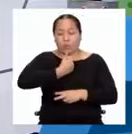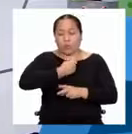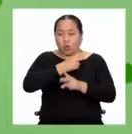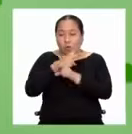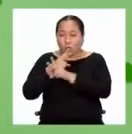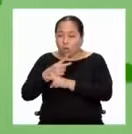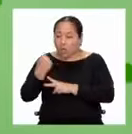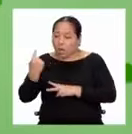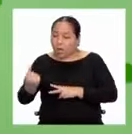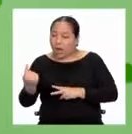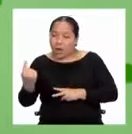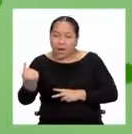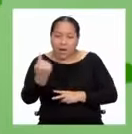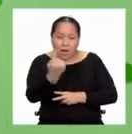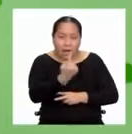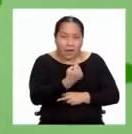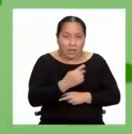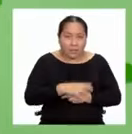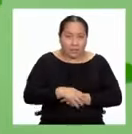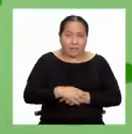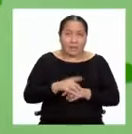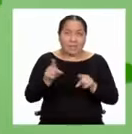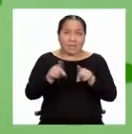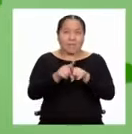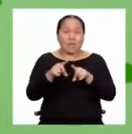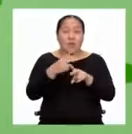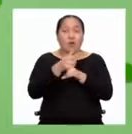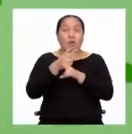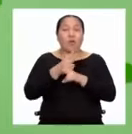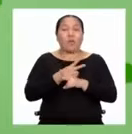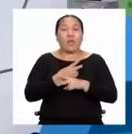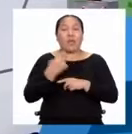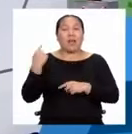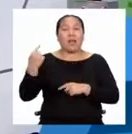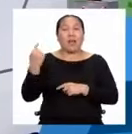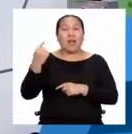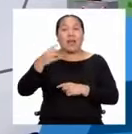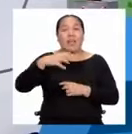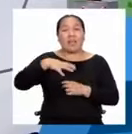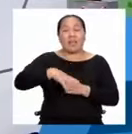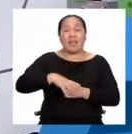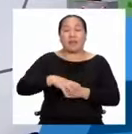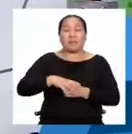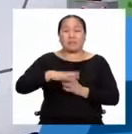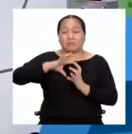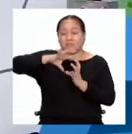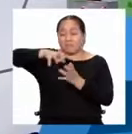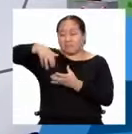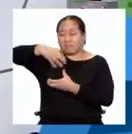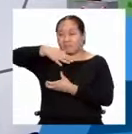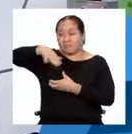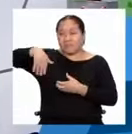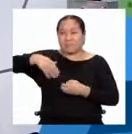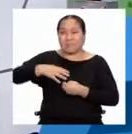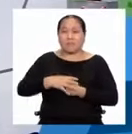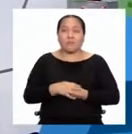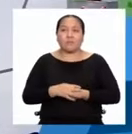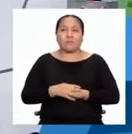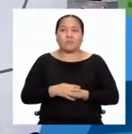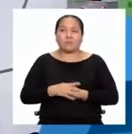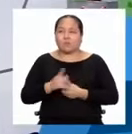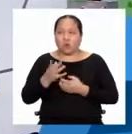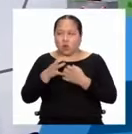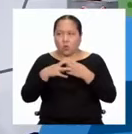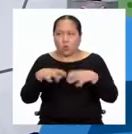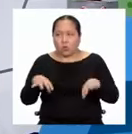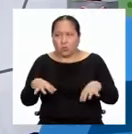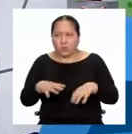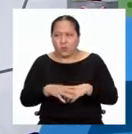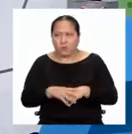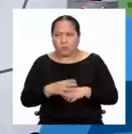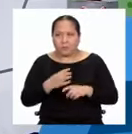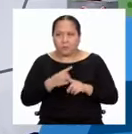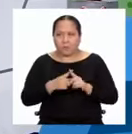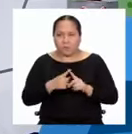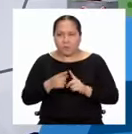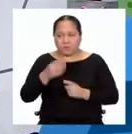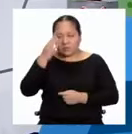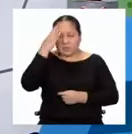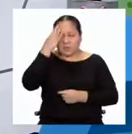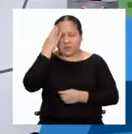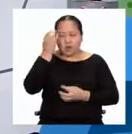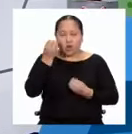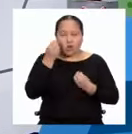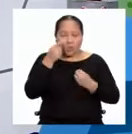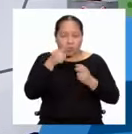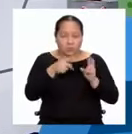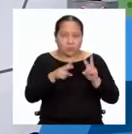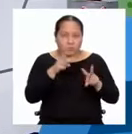nuestro planeta. Bueno, ¿vas a abrir ese huevo o no? Quiero saber qué hay allá adentro. No lo voy a abrir, pero tengo una buena manera de